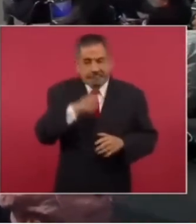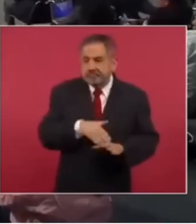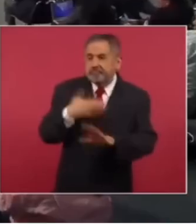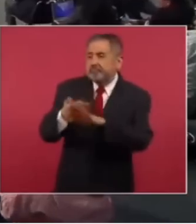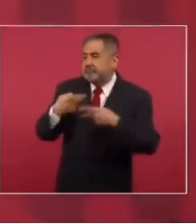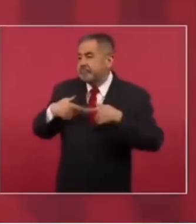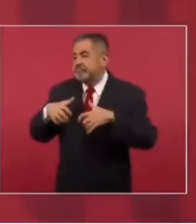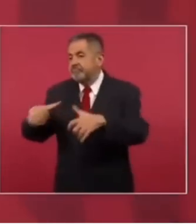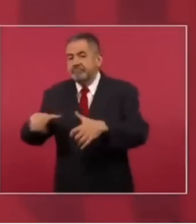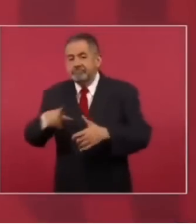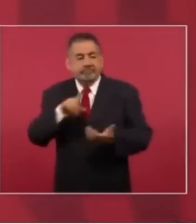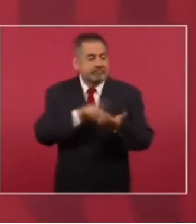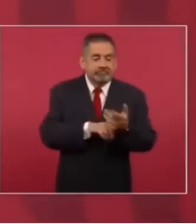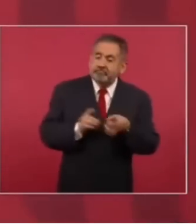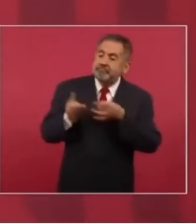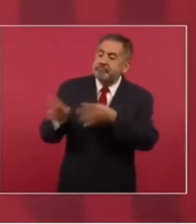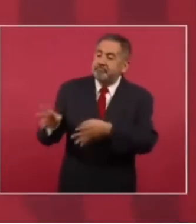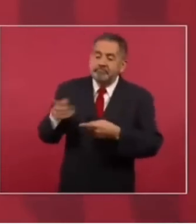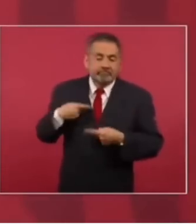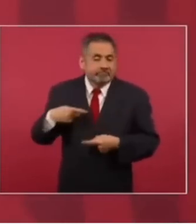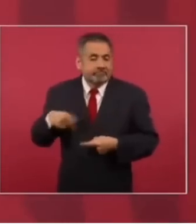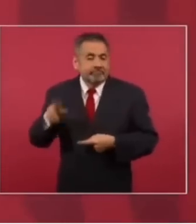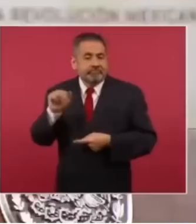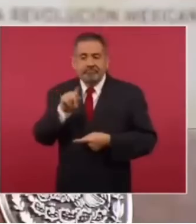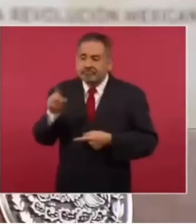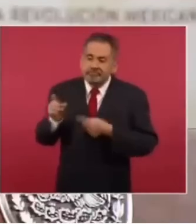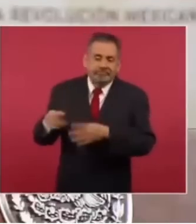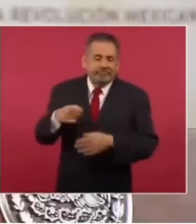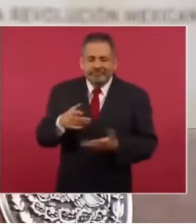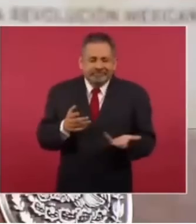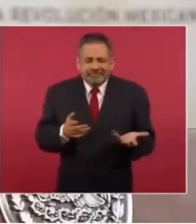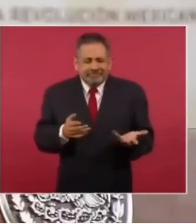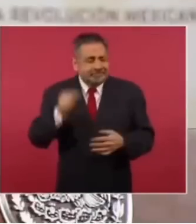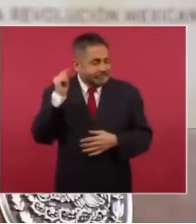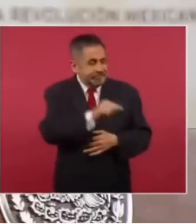antipopulares, racistas, clasistas, deberían de